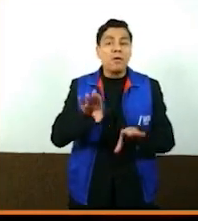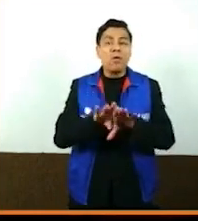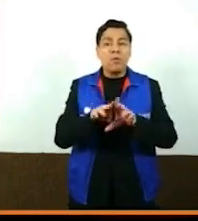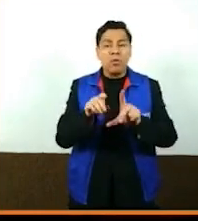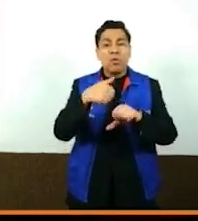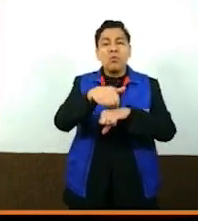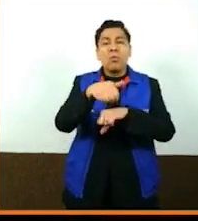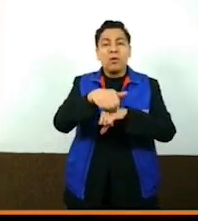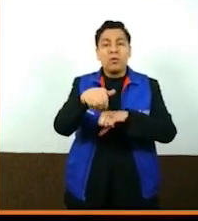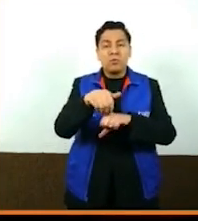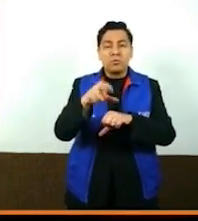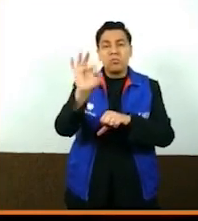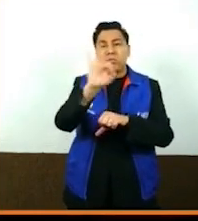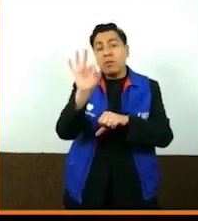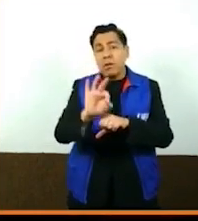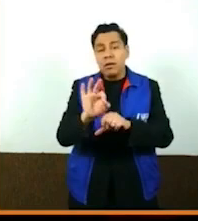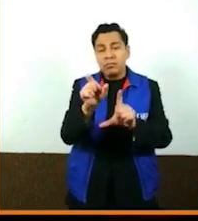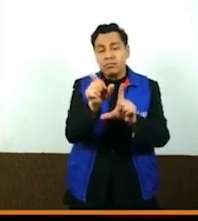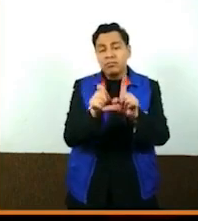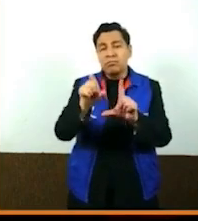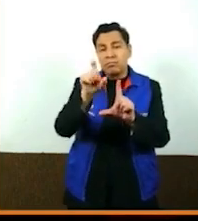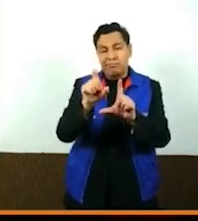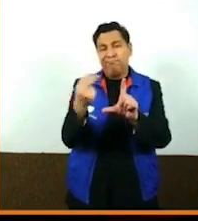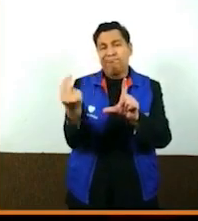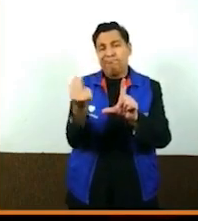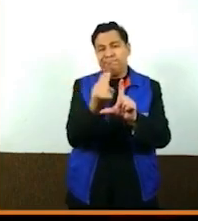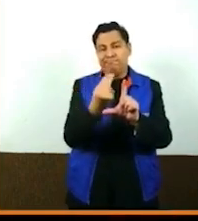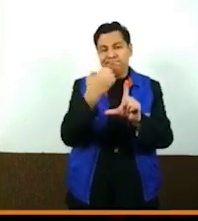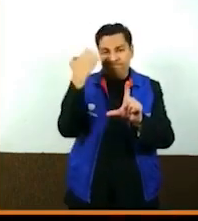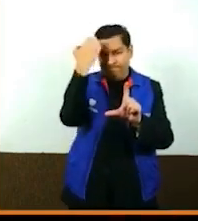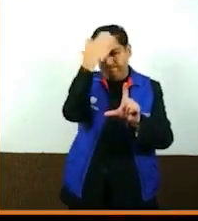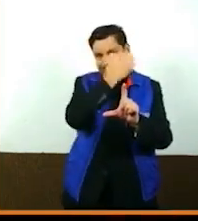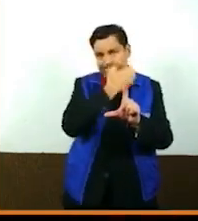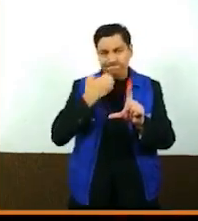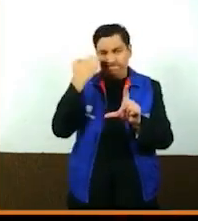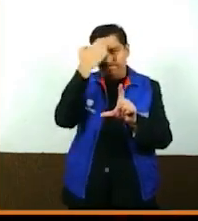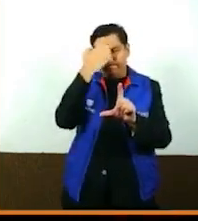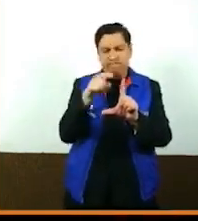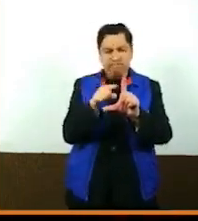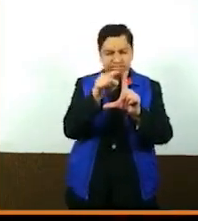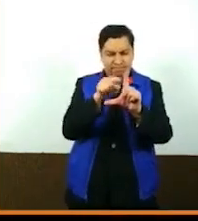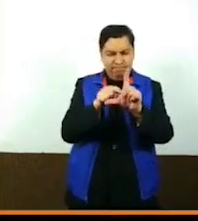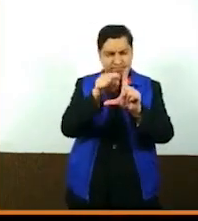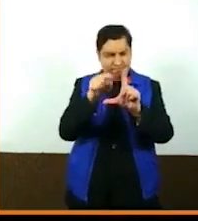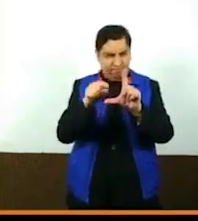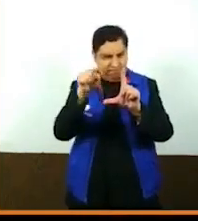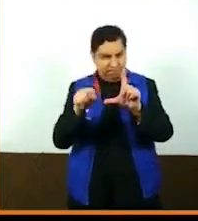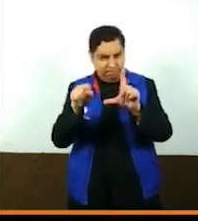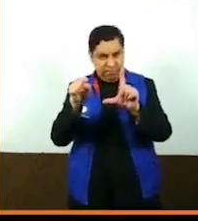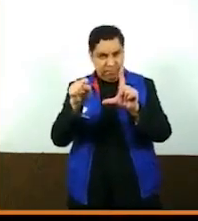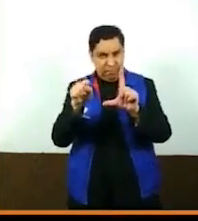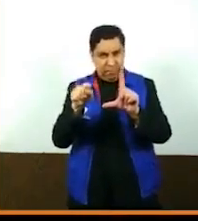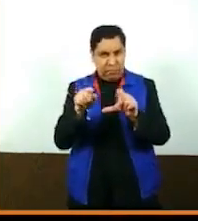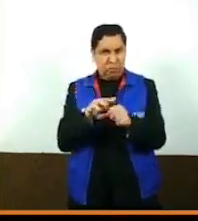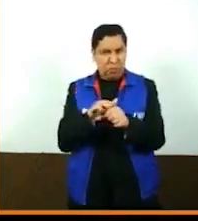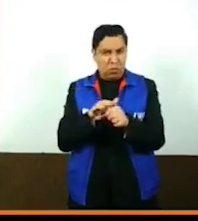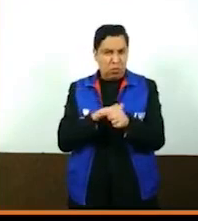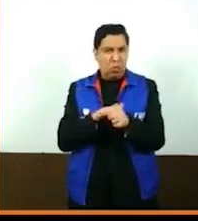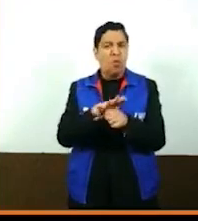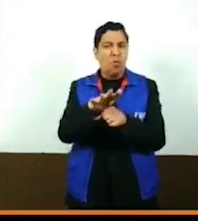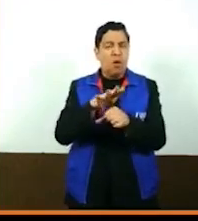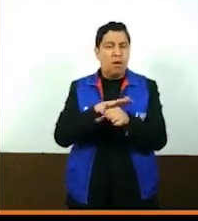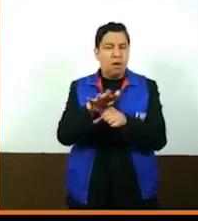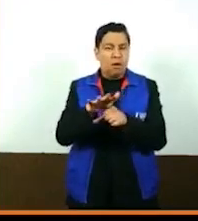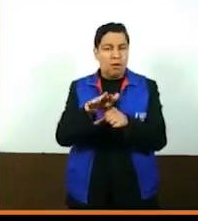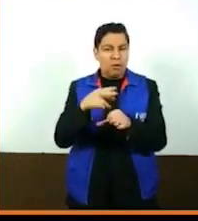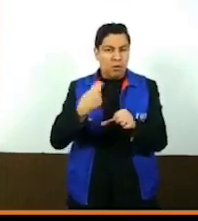interesadas. En ese sentido, les quiero platicar un poquito de cuáles son aquellos indicadores que nosotros tenemos en Softec que nos abonan a nuestra